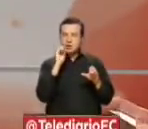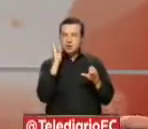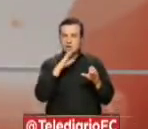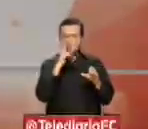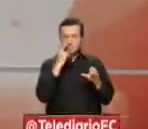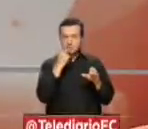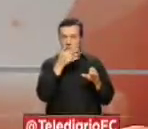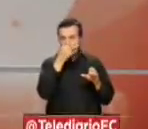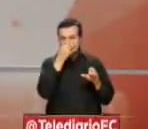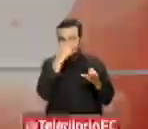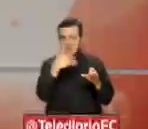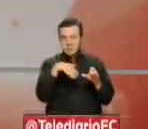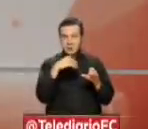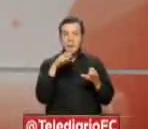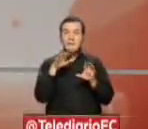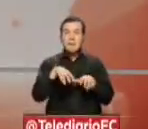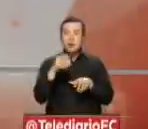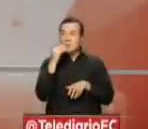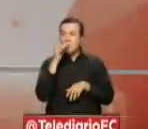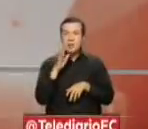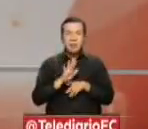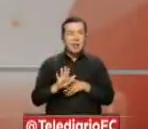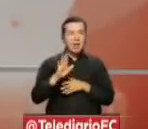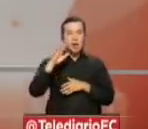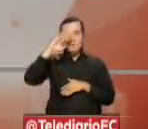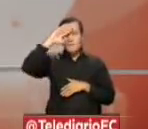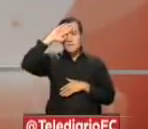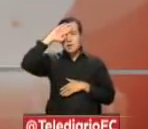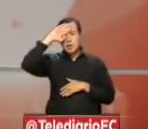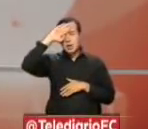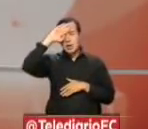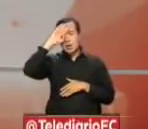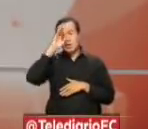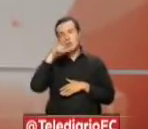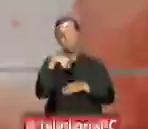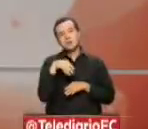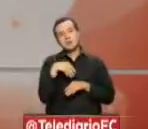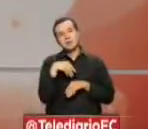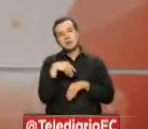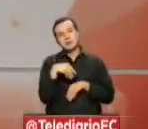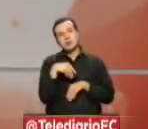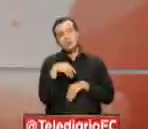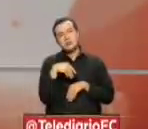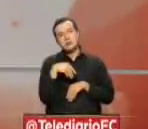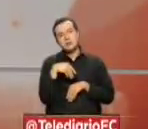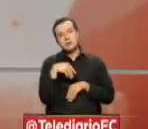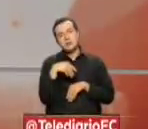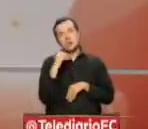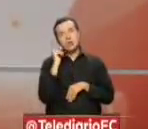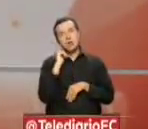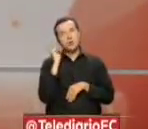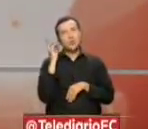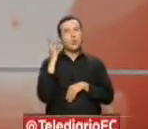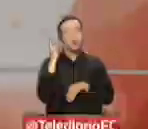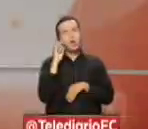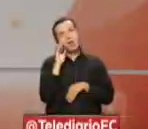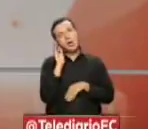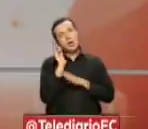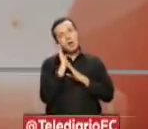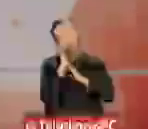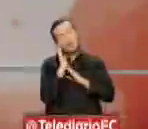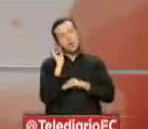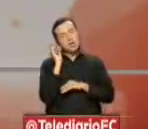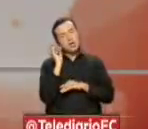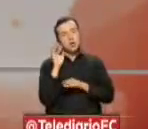y también el perrito deja de comer o tiene fiebre o se recuesta mucho en la parte del oído que está afectado, también